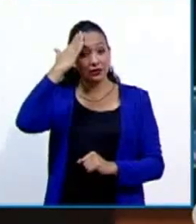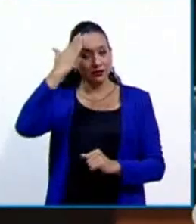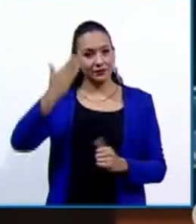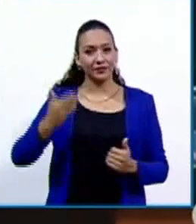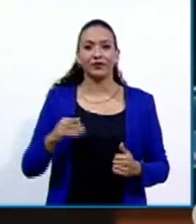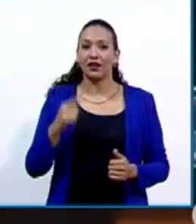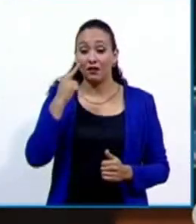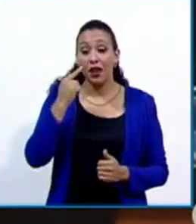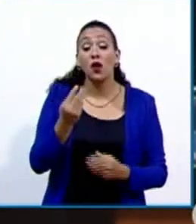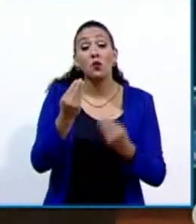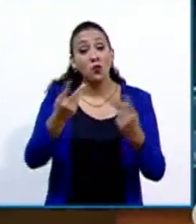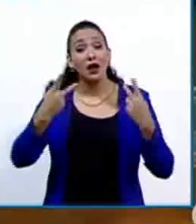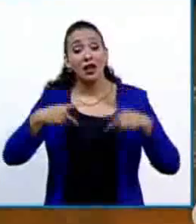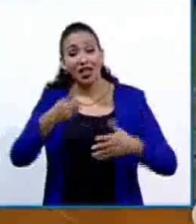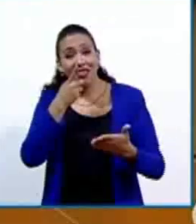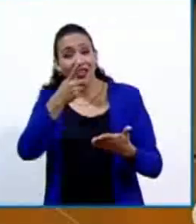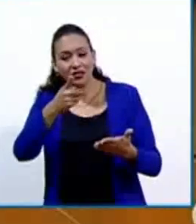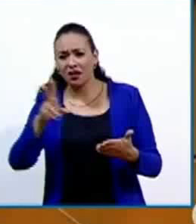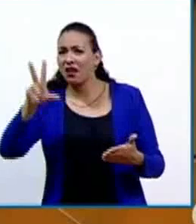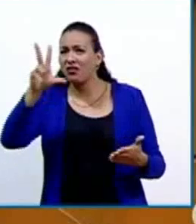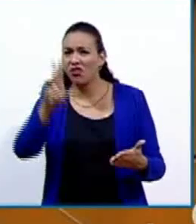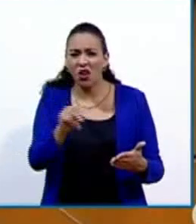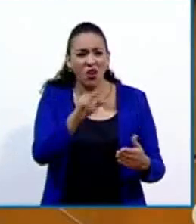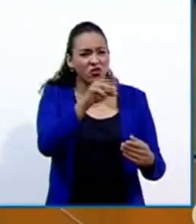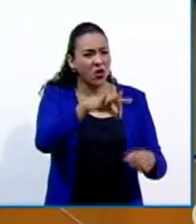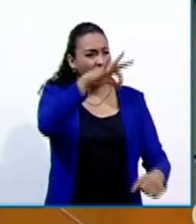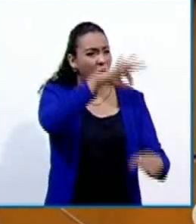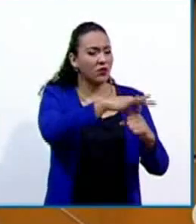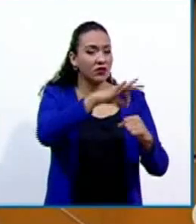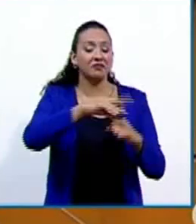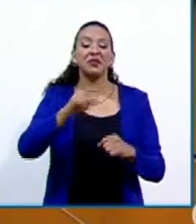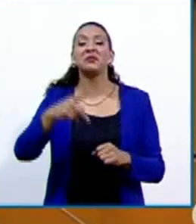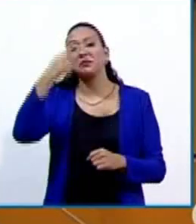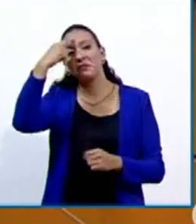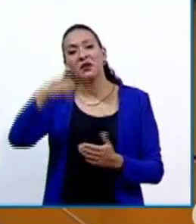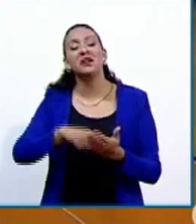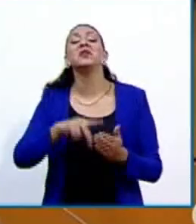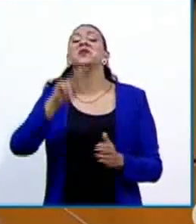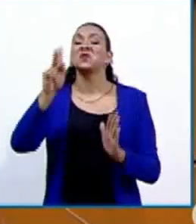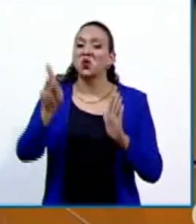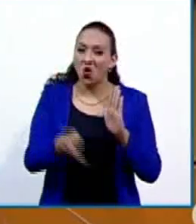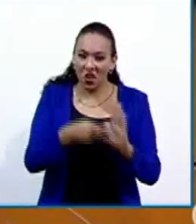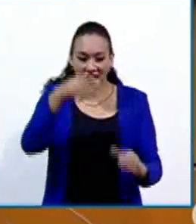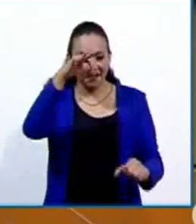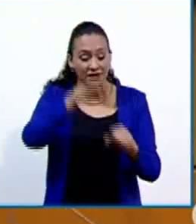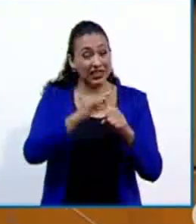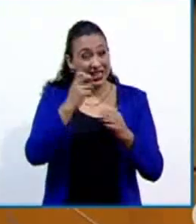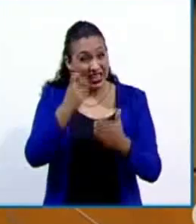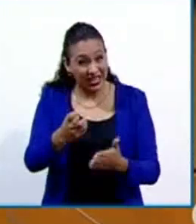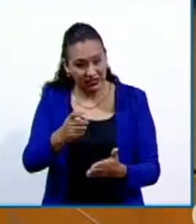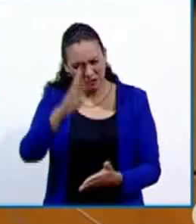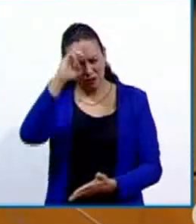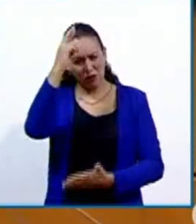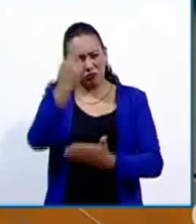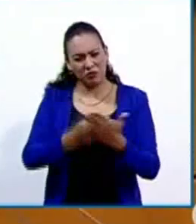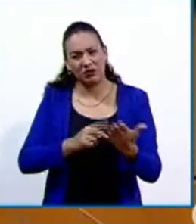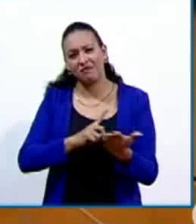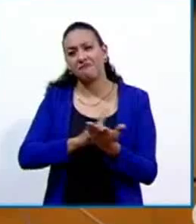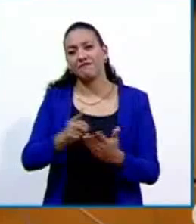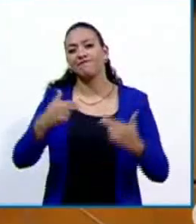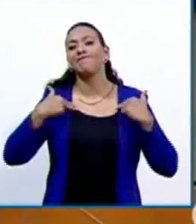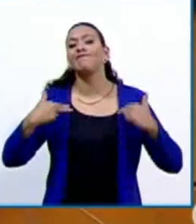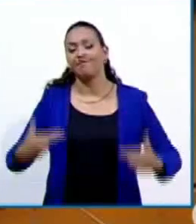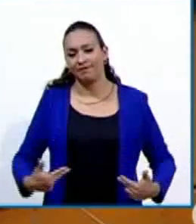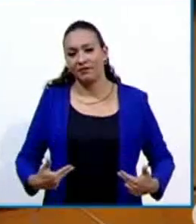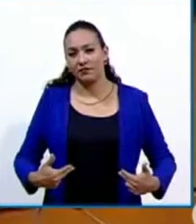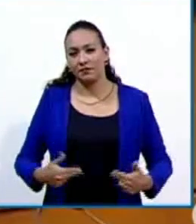la no reelección del Ombudsperson, lo que implica un mal mensaje sobre el lugar de los derechos humanos y la rendición de cuentas en el sexenio